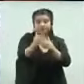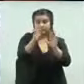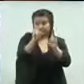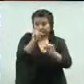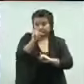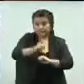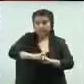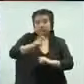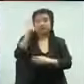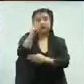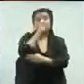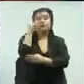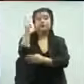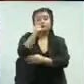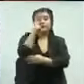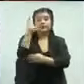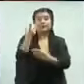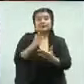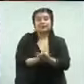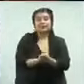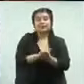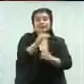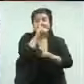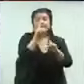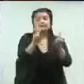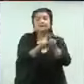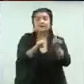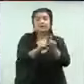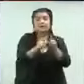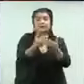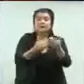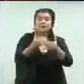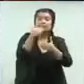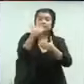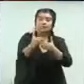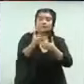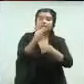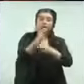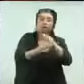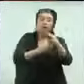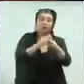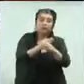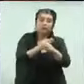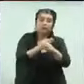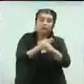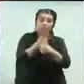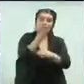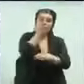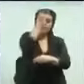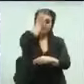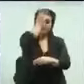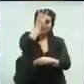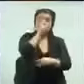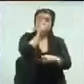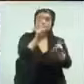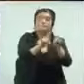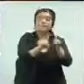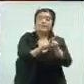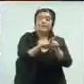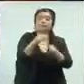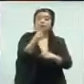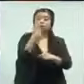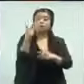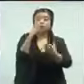de importancia, el del aeropuerto La Aurora, posteriormente Mundo Maya y los dos aeropuertos regionales que son